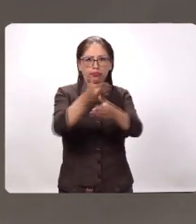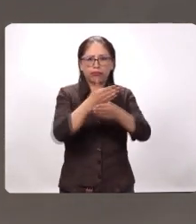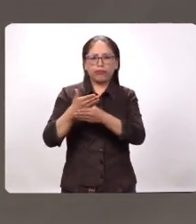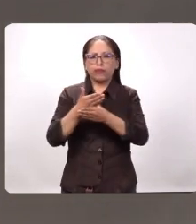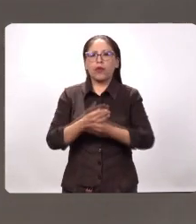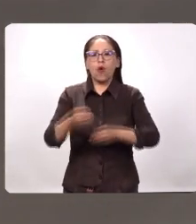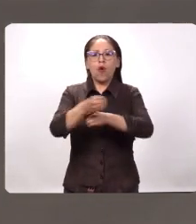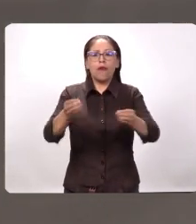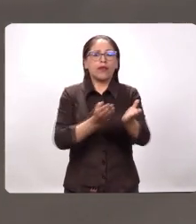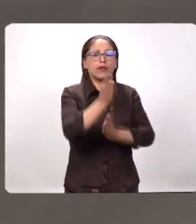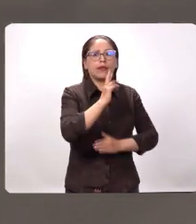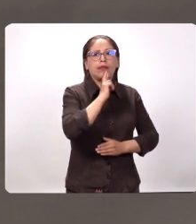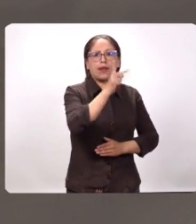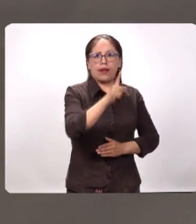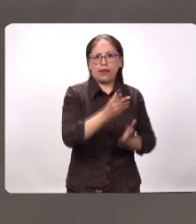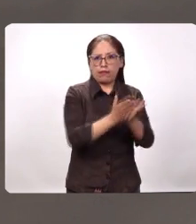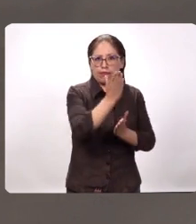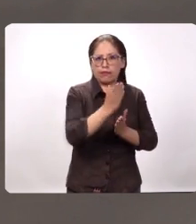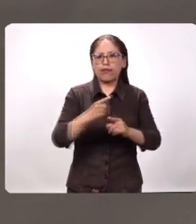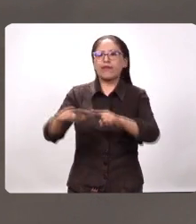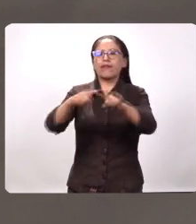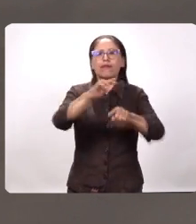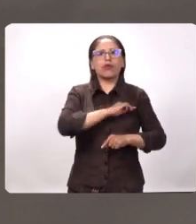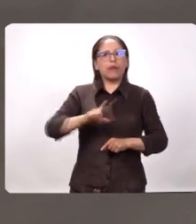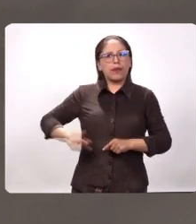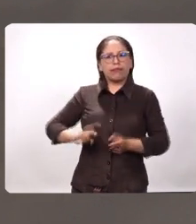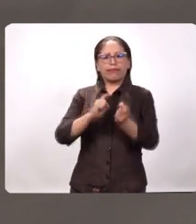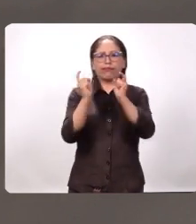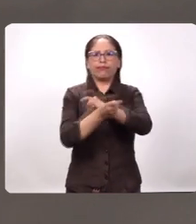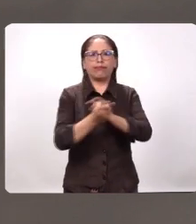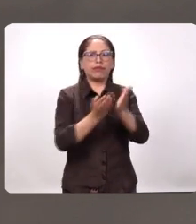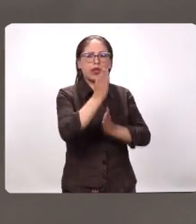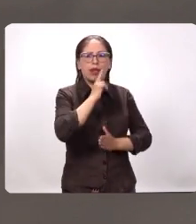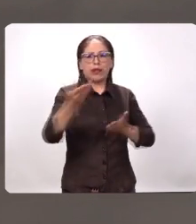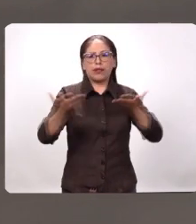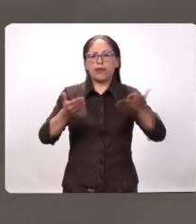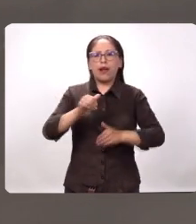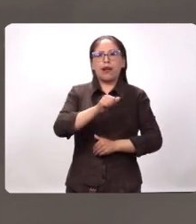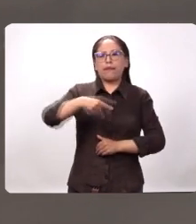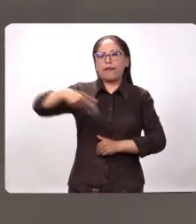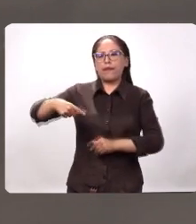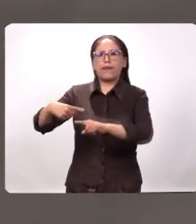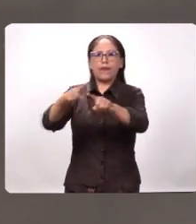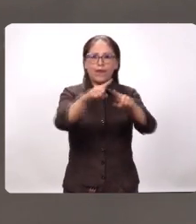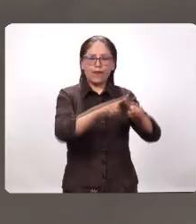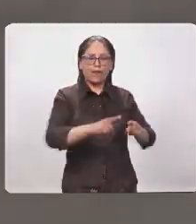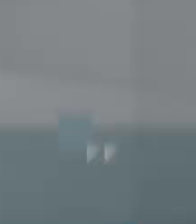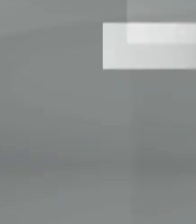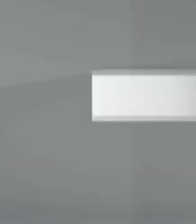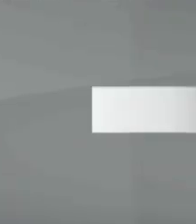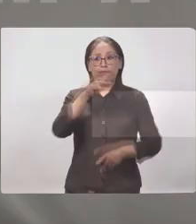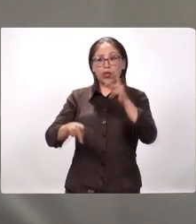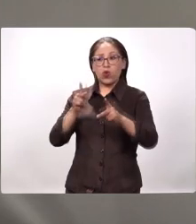cubrir acefalías, oficinas de derechos reales en todos los municipios, modernizar derechos reales con servicios en línea mediante aplicaciones